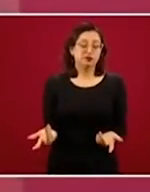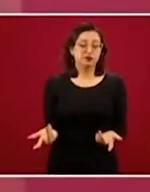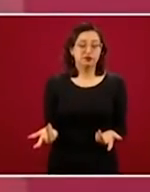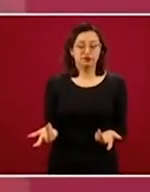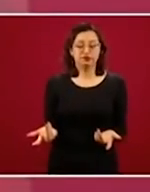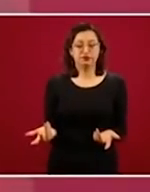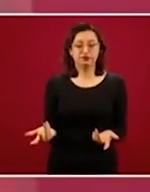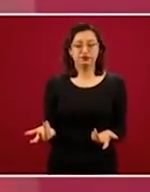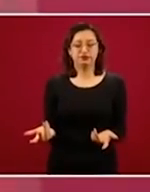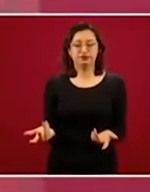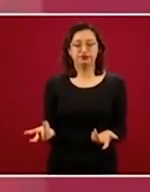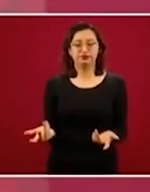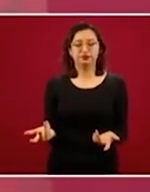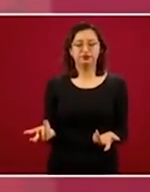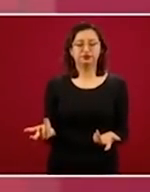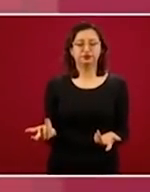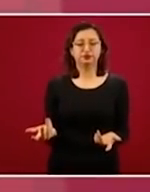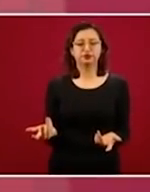enfrentando